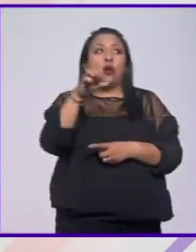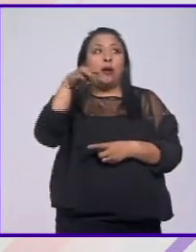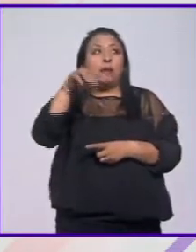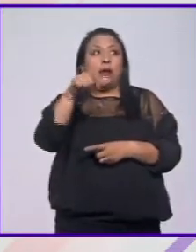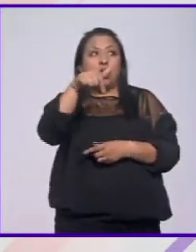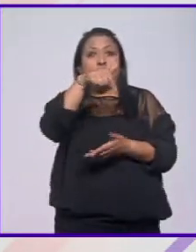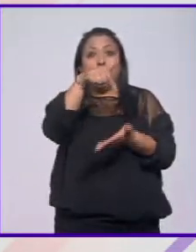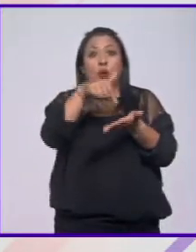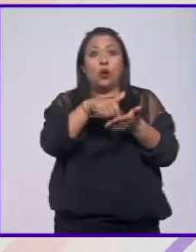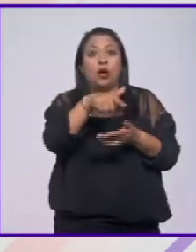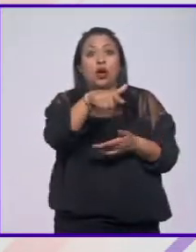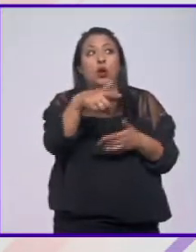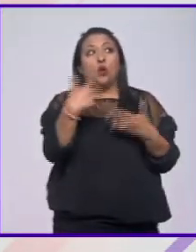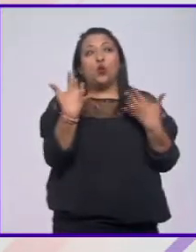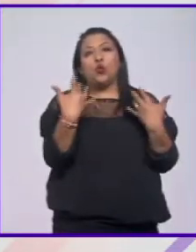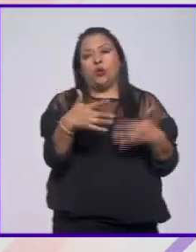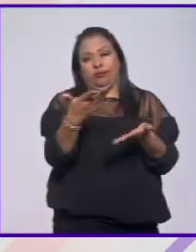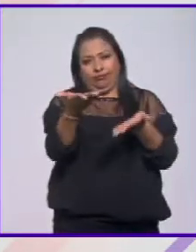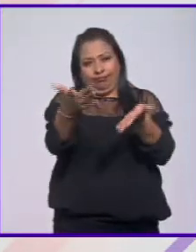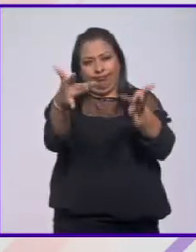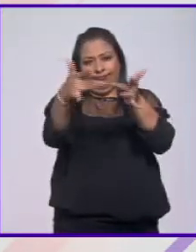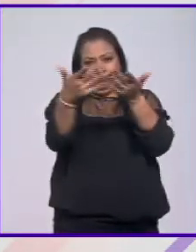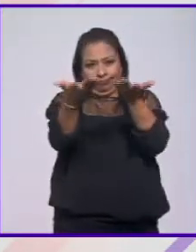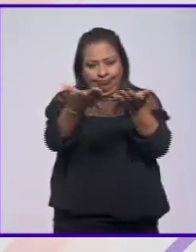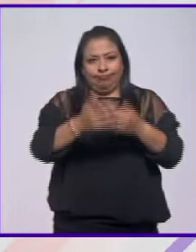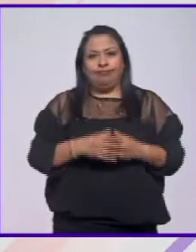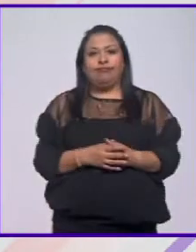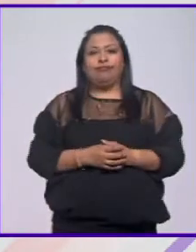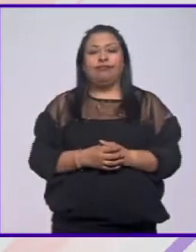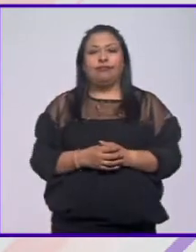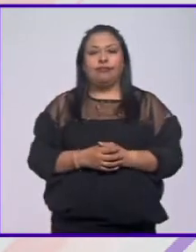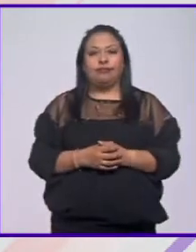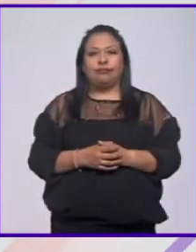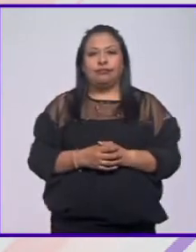Ahí, ahí está, wow. Nos dejamos con esto.